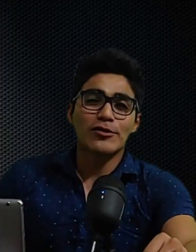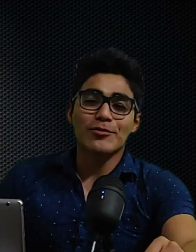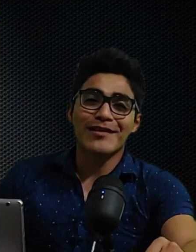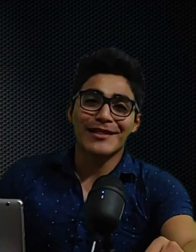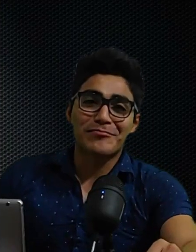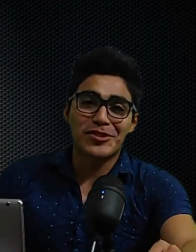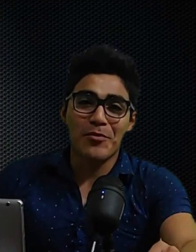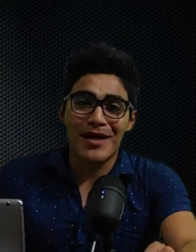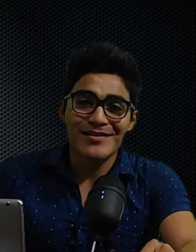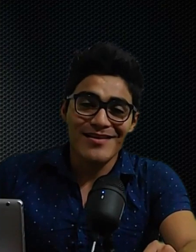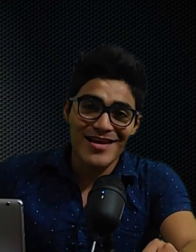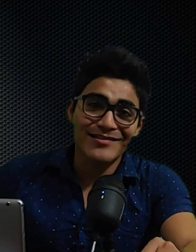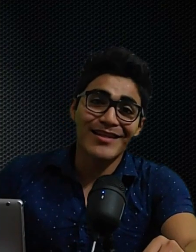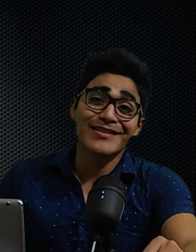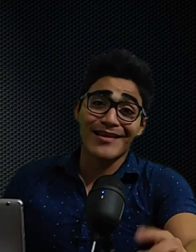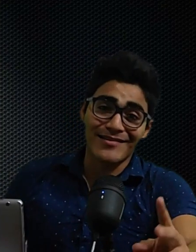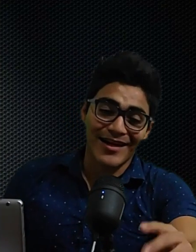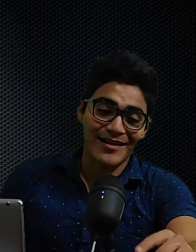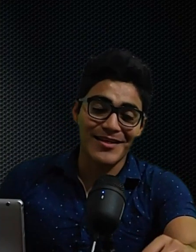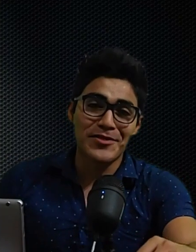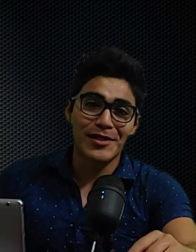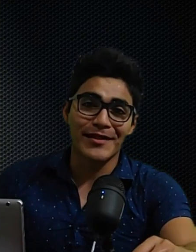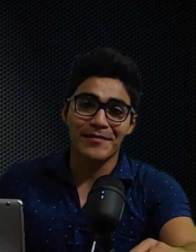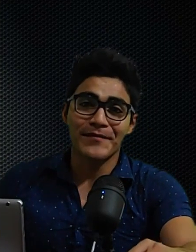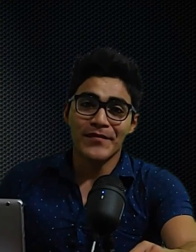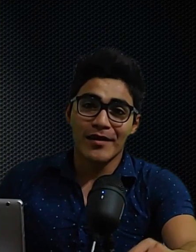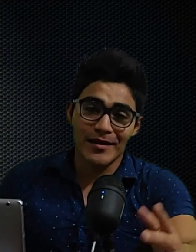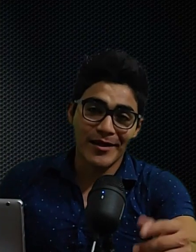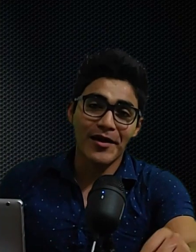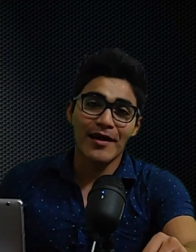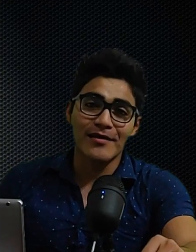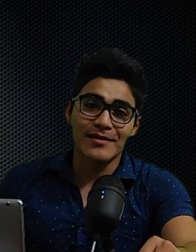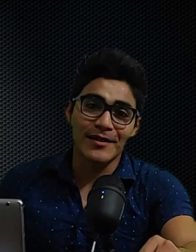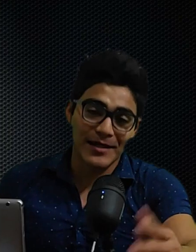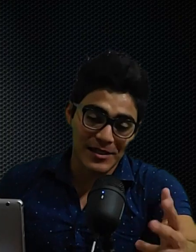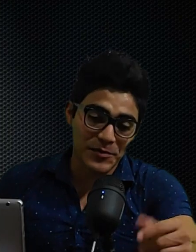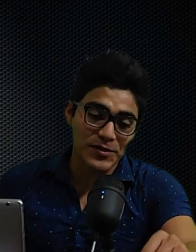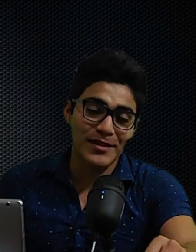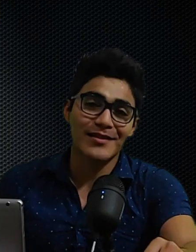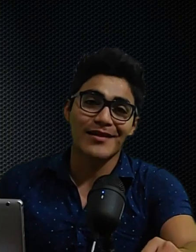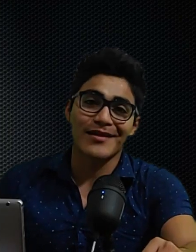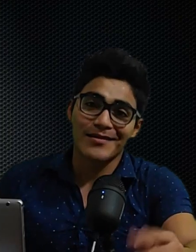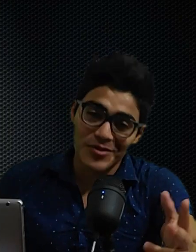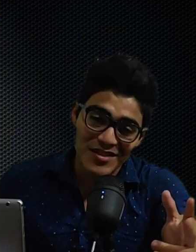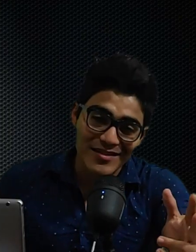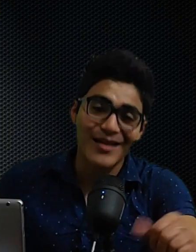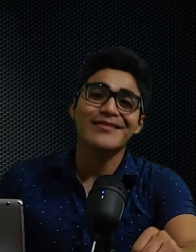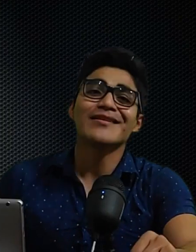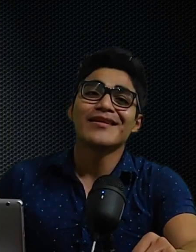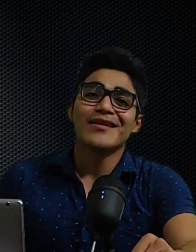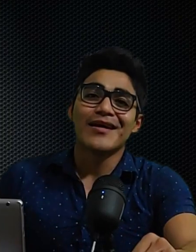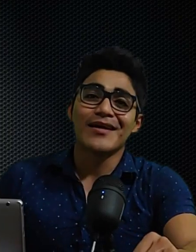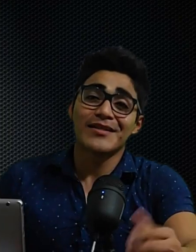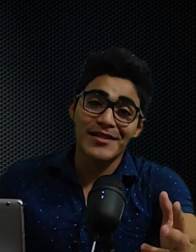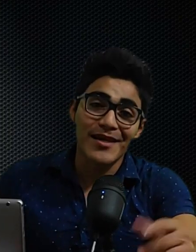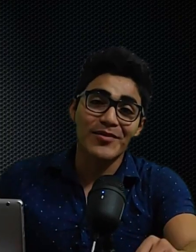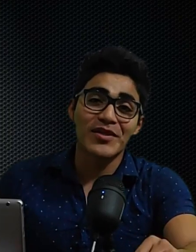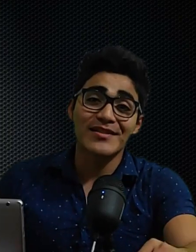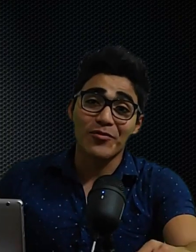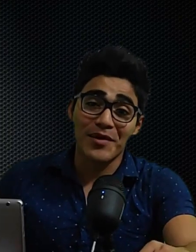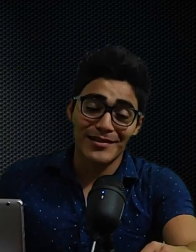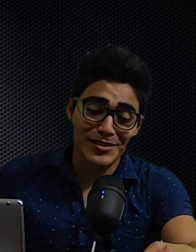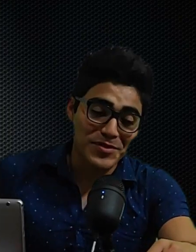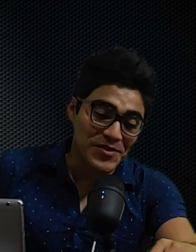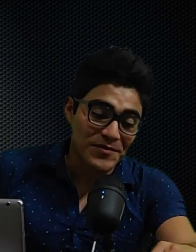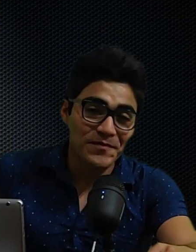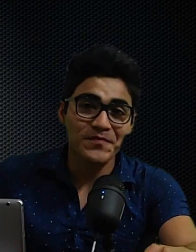Bienvenidos pregoneros a una transmisión más y antes de entrar de lleno al tema, quiero agradecer a las personas que nos están siguiendo